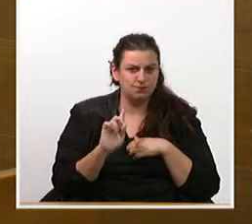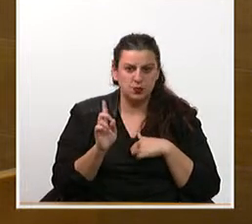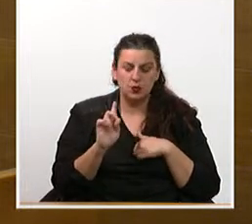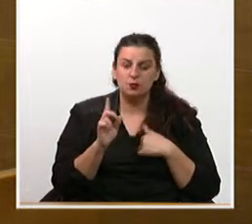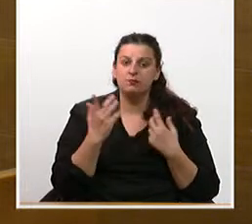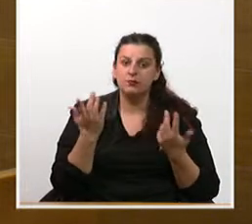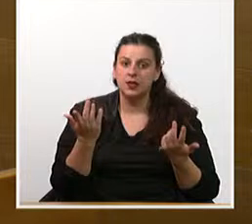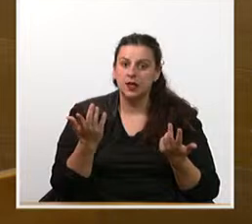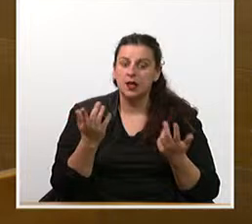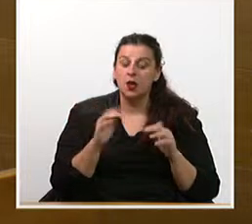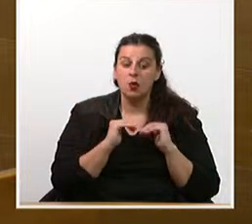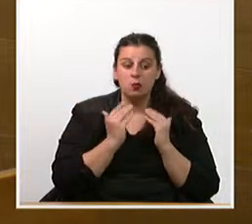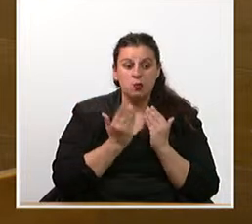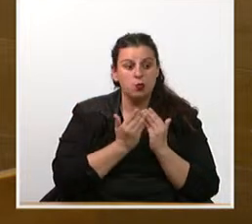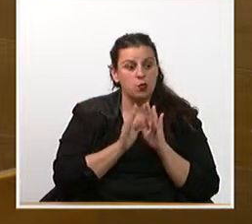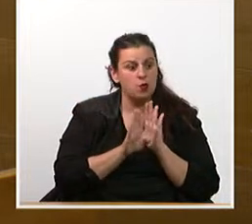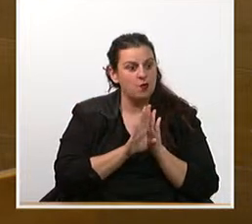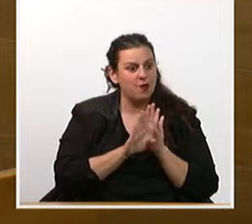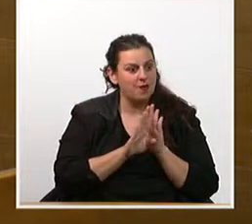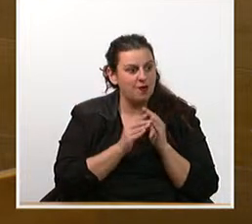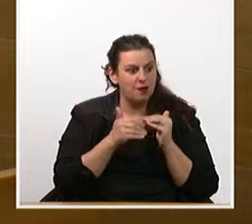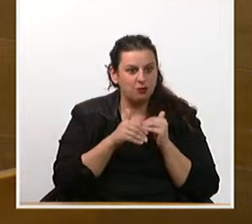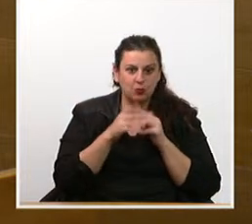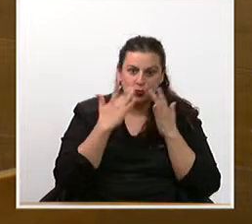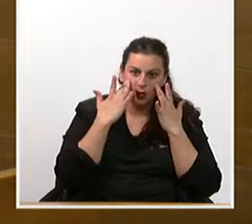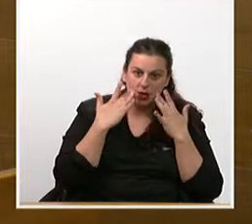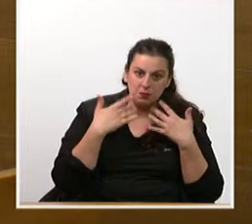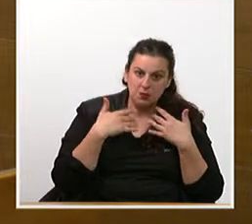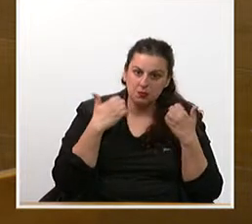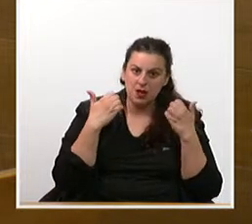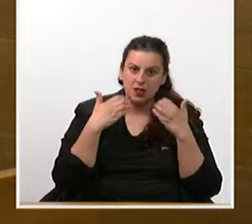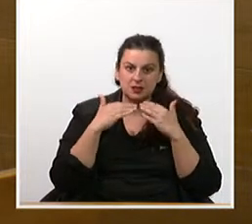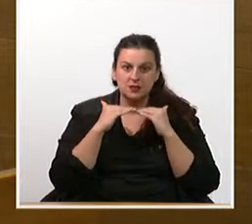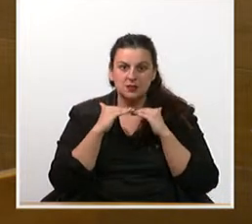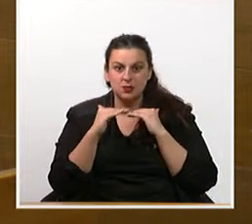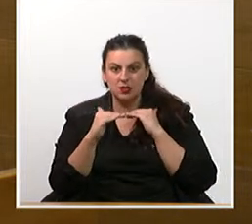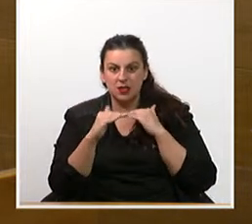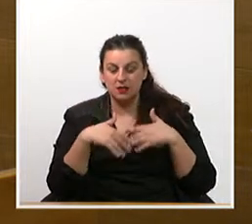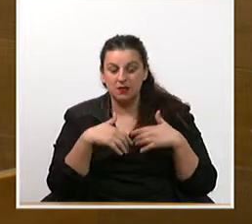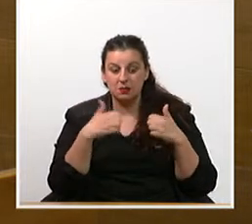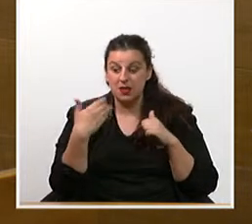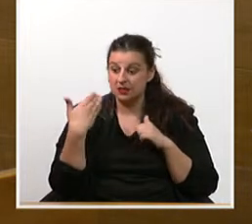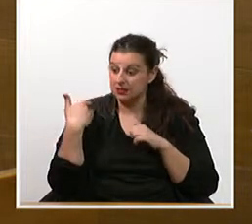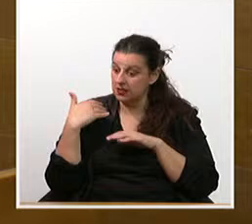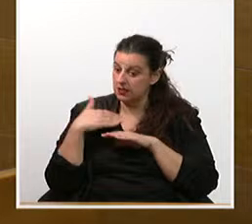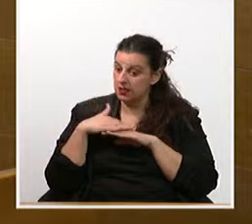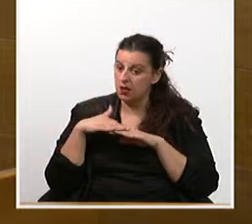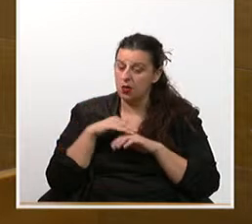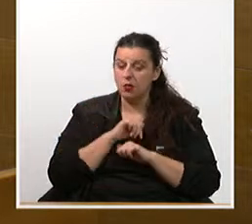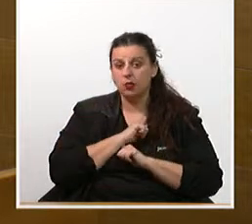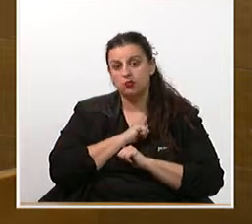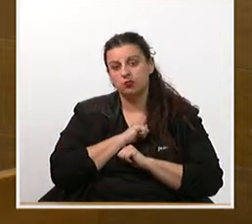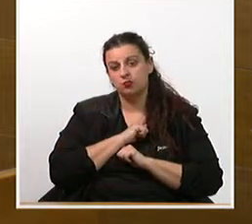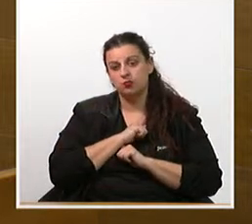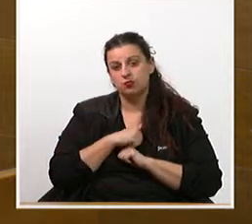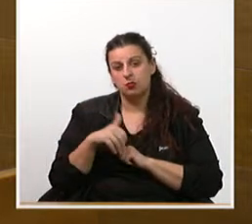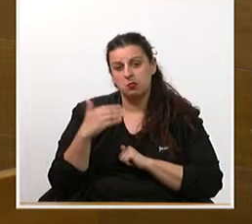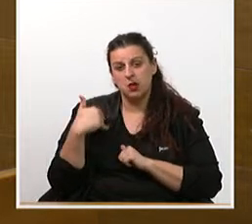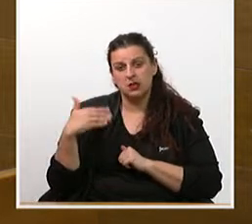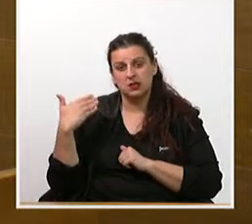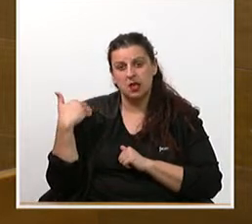el mundo avanzaba hacia un futuro más limpio y sostenible el anterior gobierno se quedó rezagado en el pasado